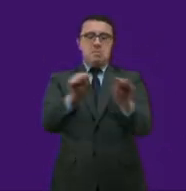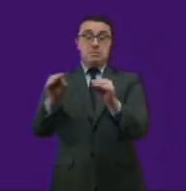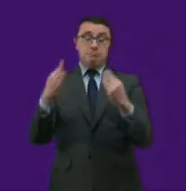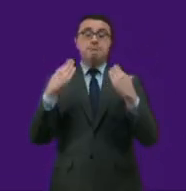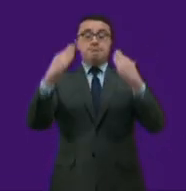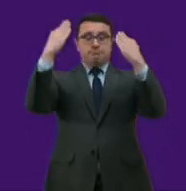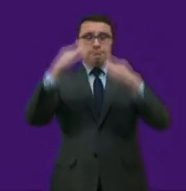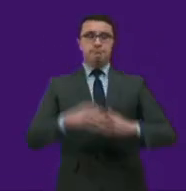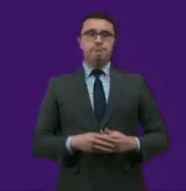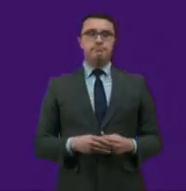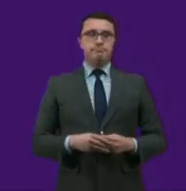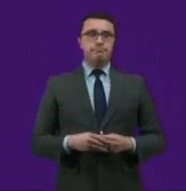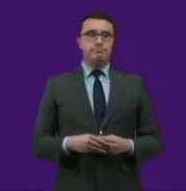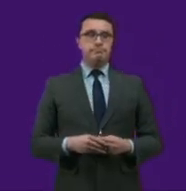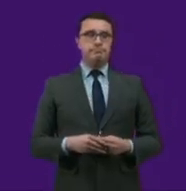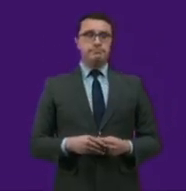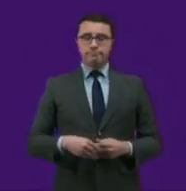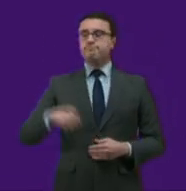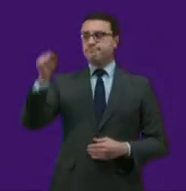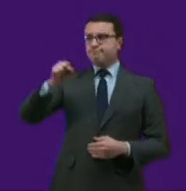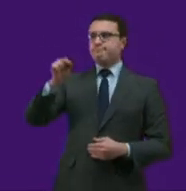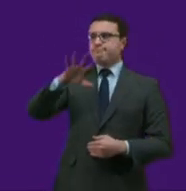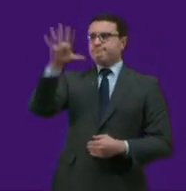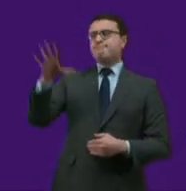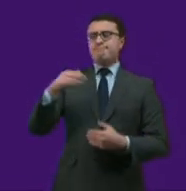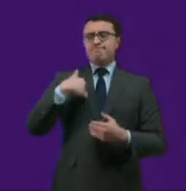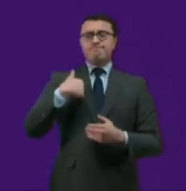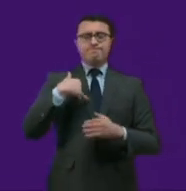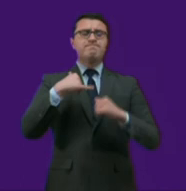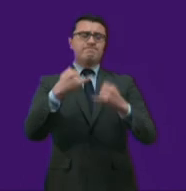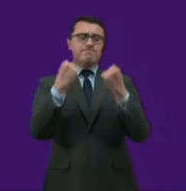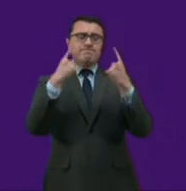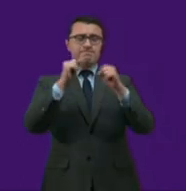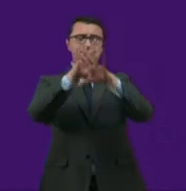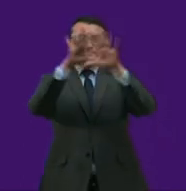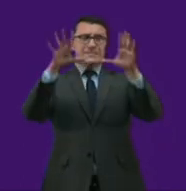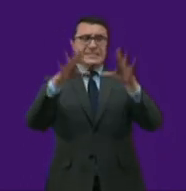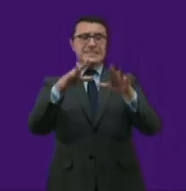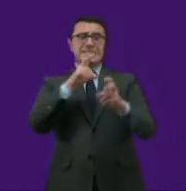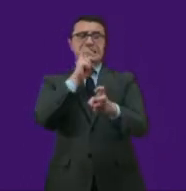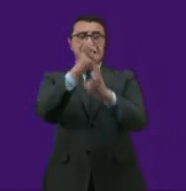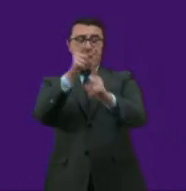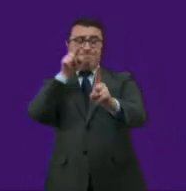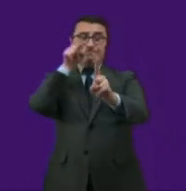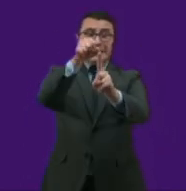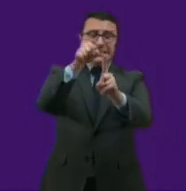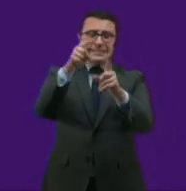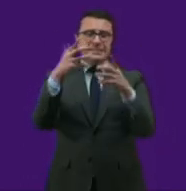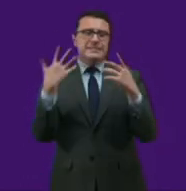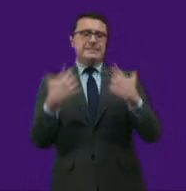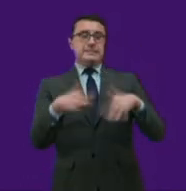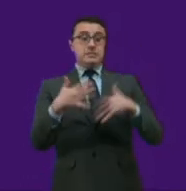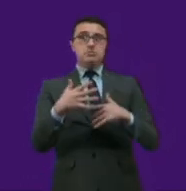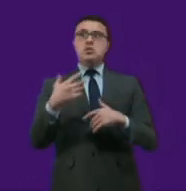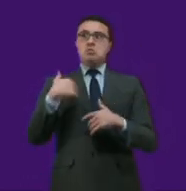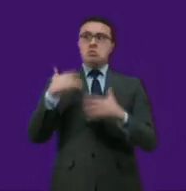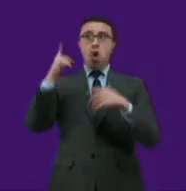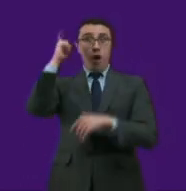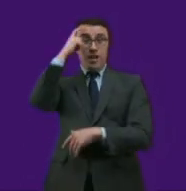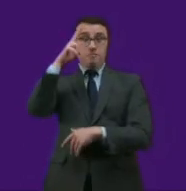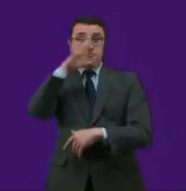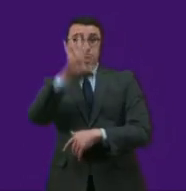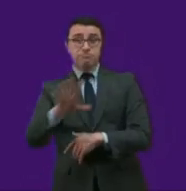Absolutamente. Yo sé lo que es ese reto y lo difícil que es, y aplaudo la iniciativa de formar los programadores. El gobierno